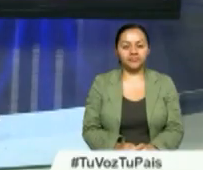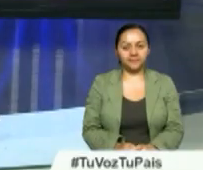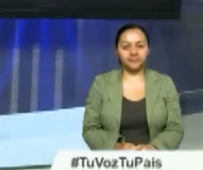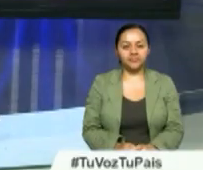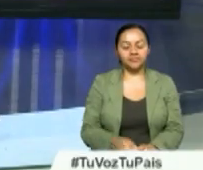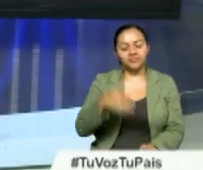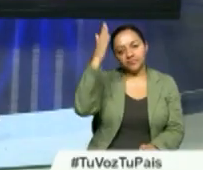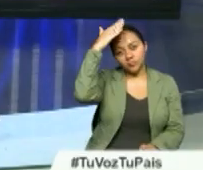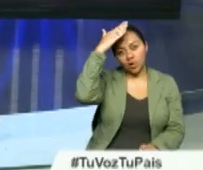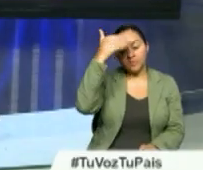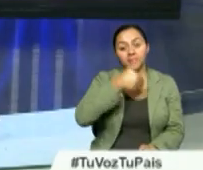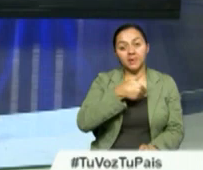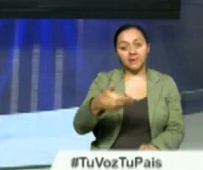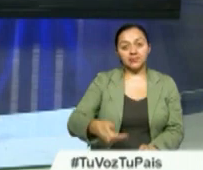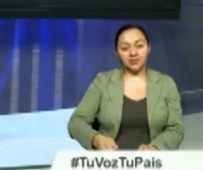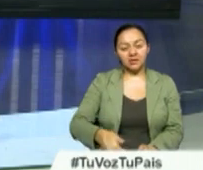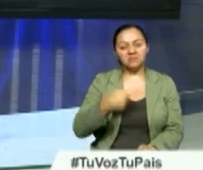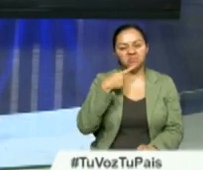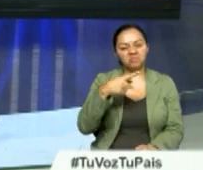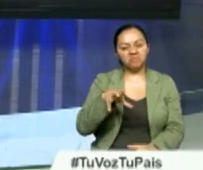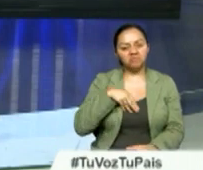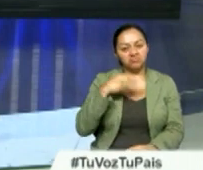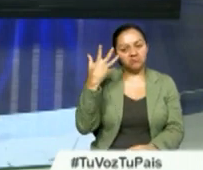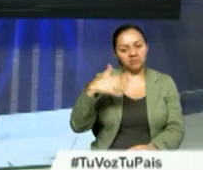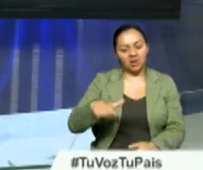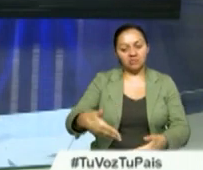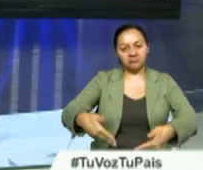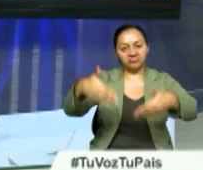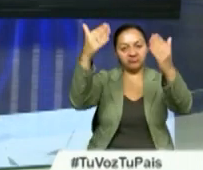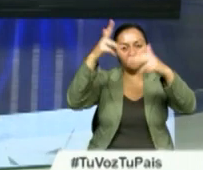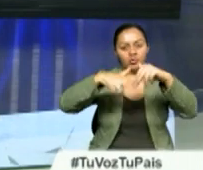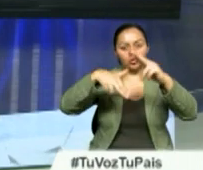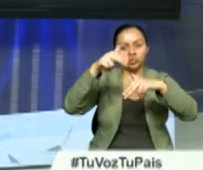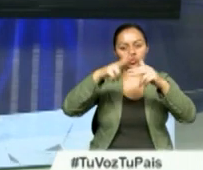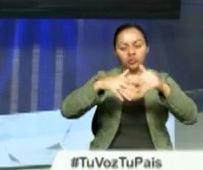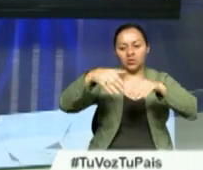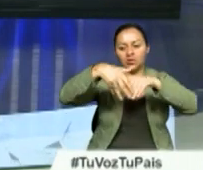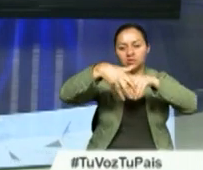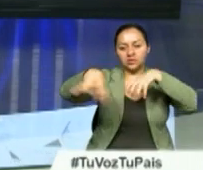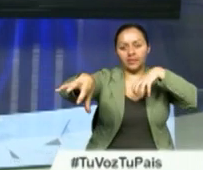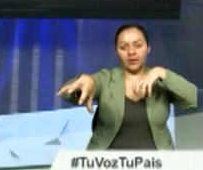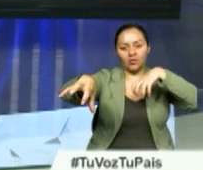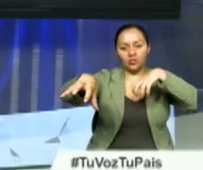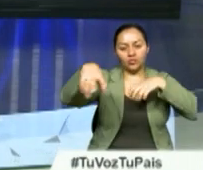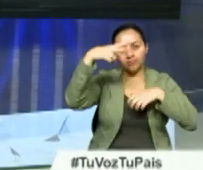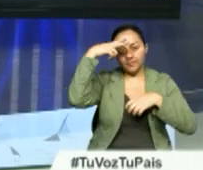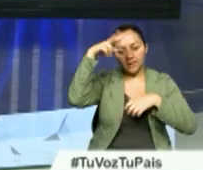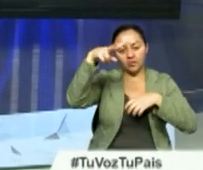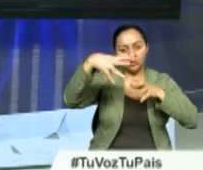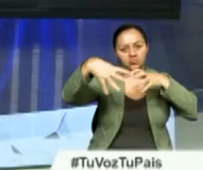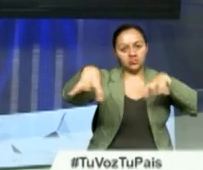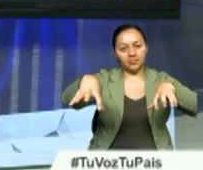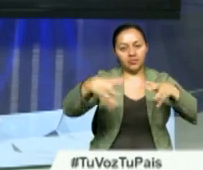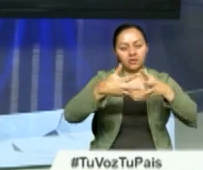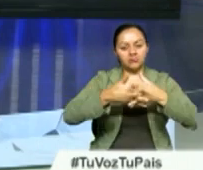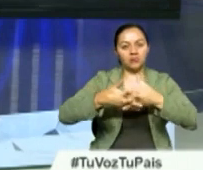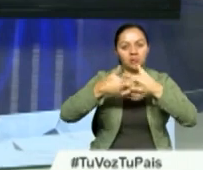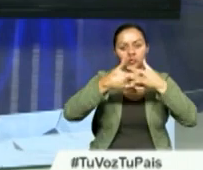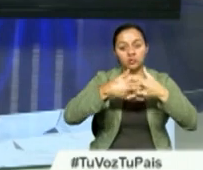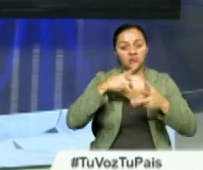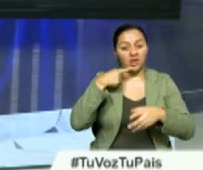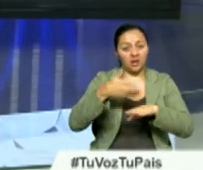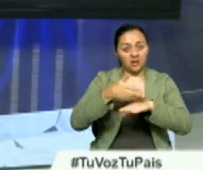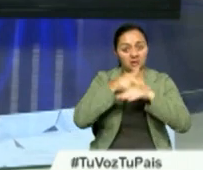Donald Trump dio paso a la construcción del muro que separa a Estados Unidos de México. Con esto pone en ejecución una de sus principales y más